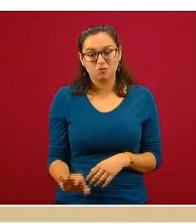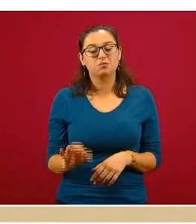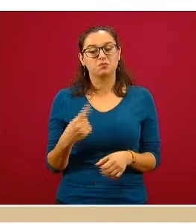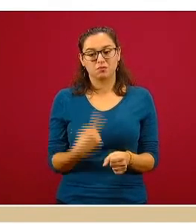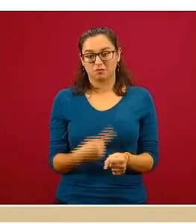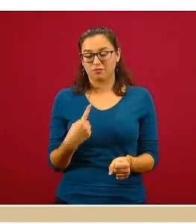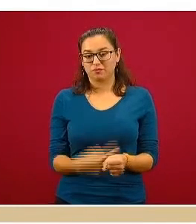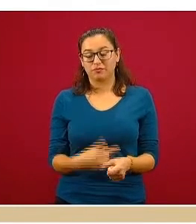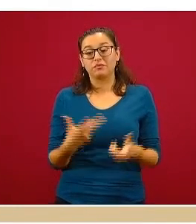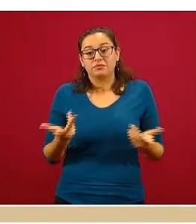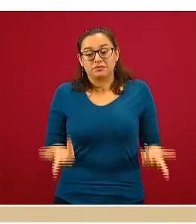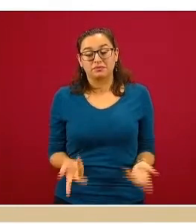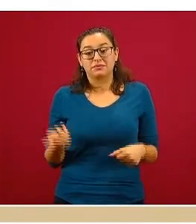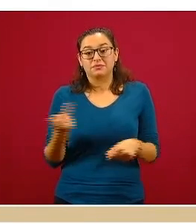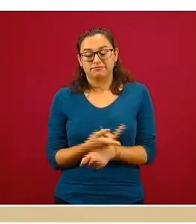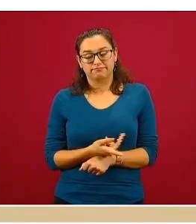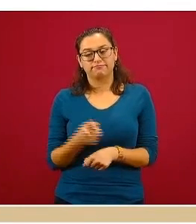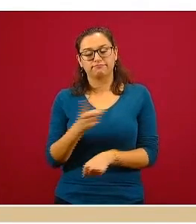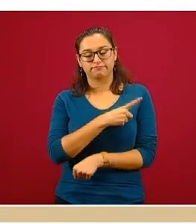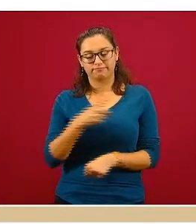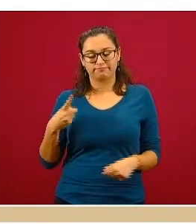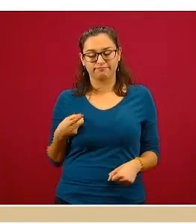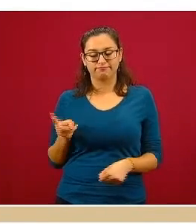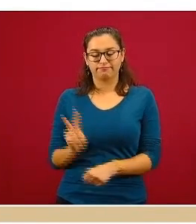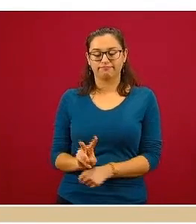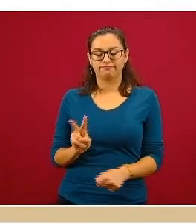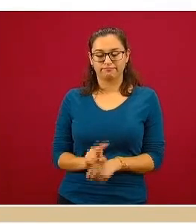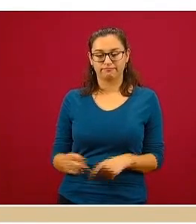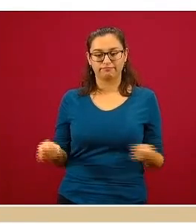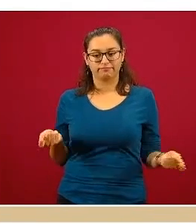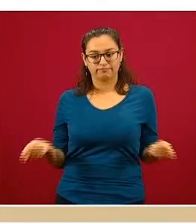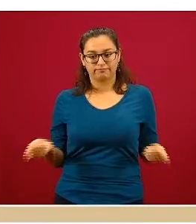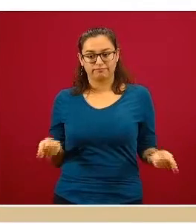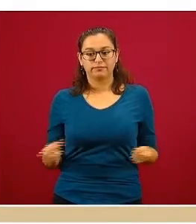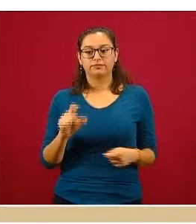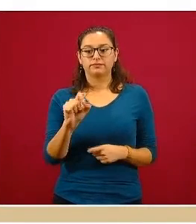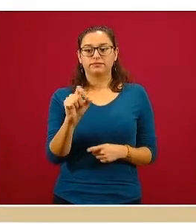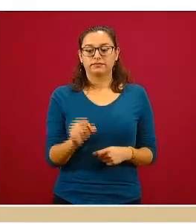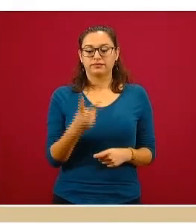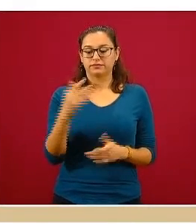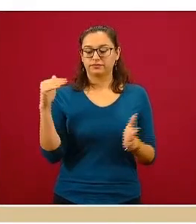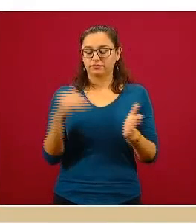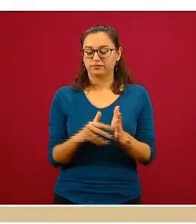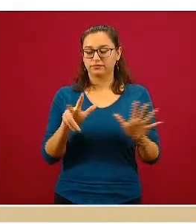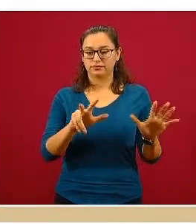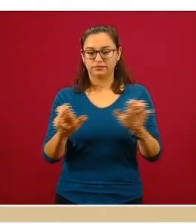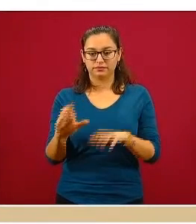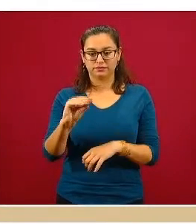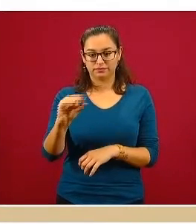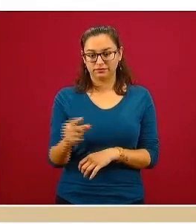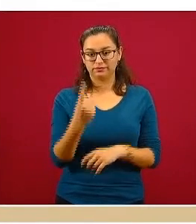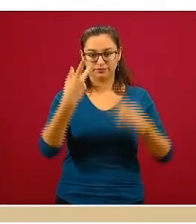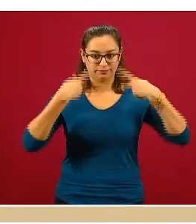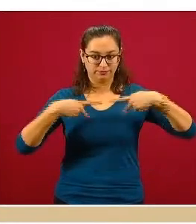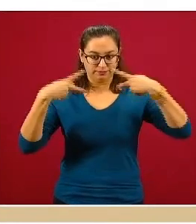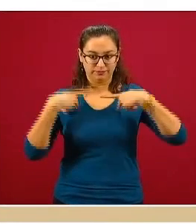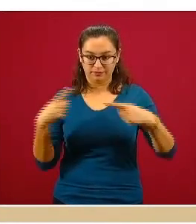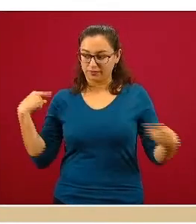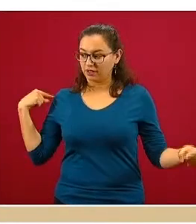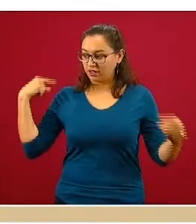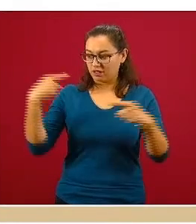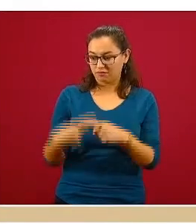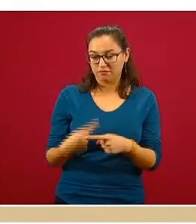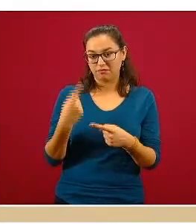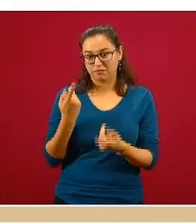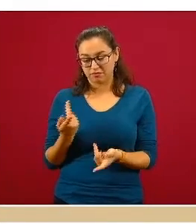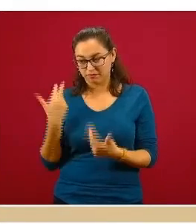65% y esto entonces es algo que hay que estarlo lógicamente vigilando. Son 22.891 las personas que hasta el momento Yucatán